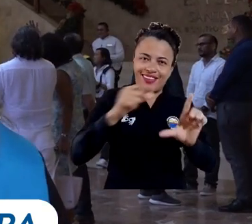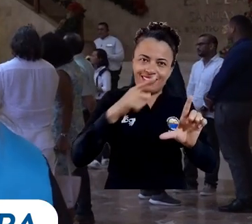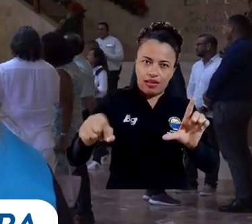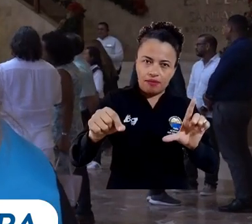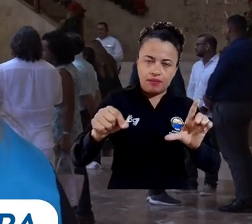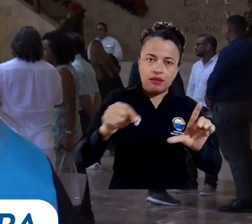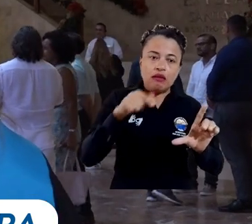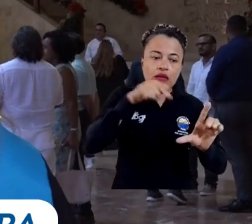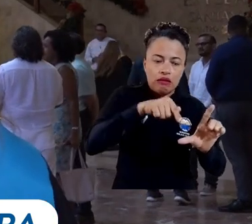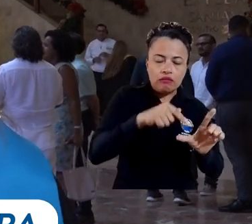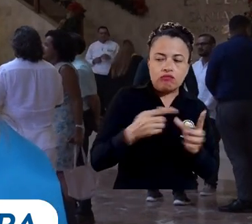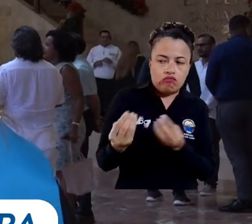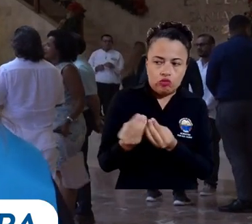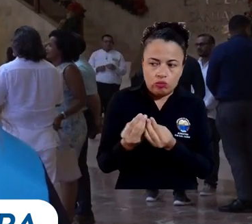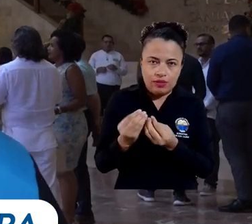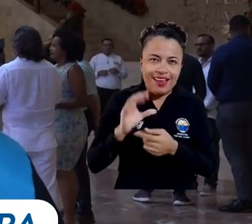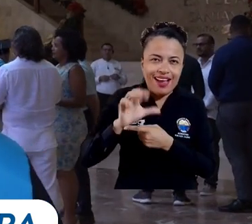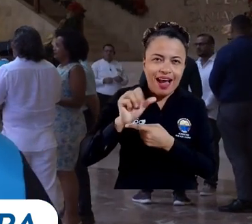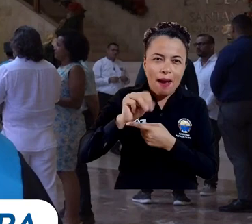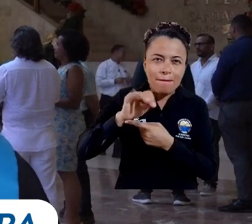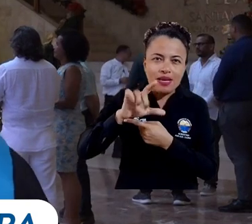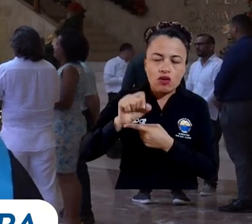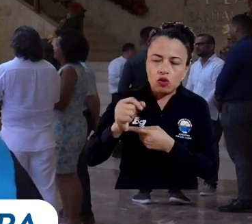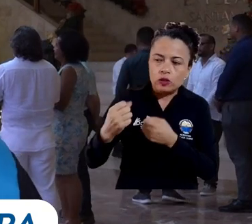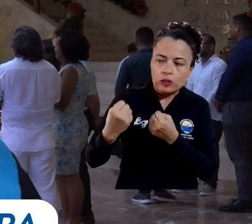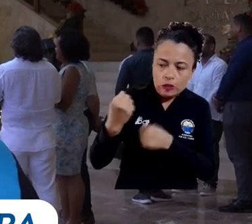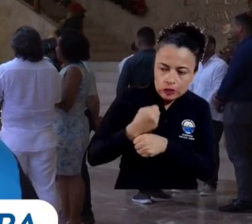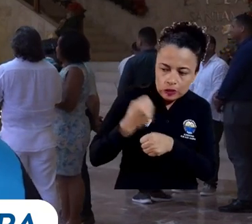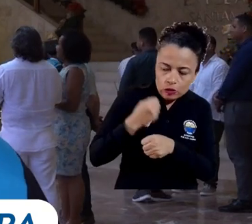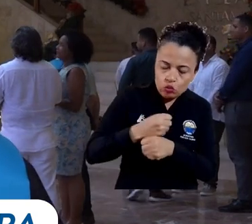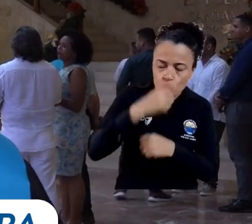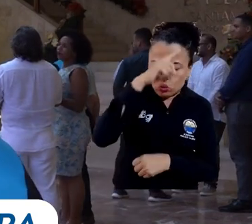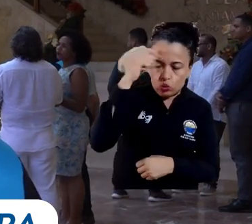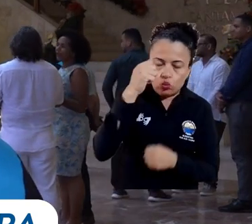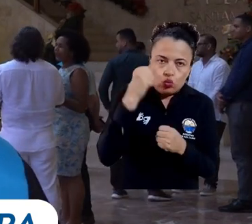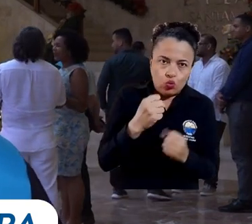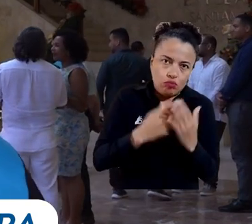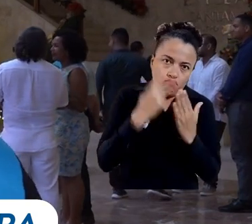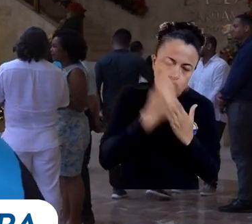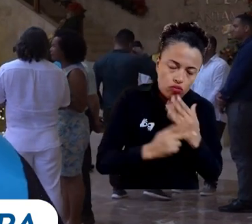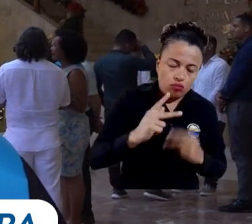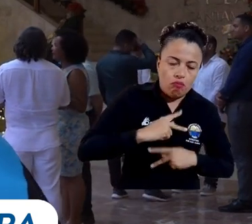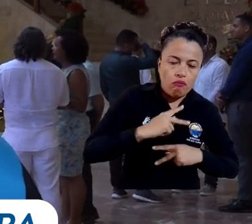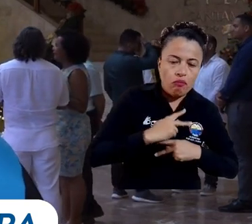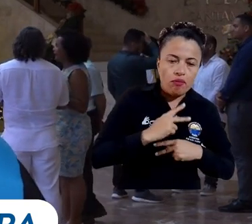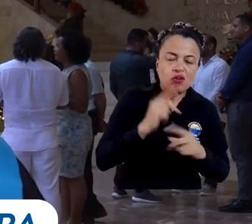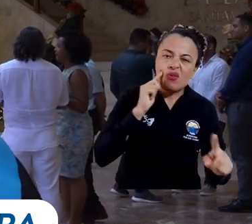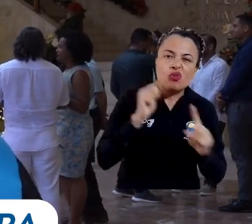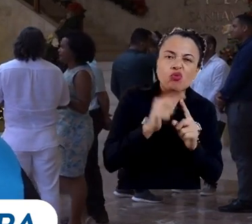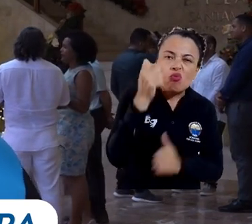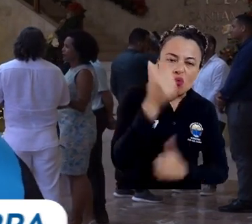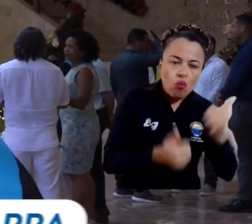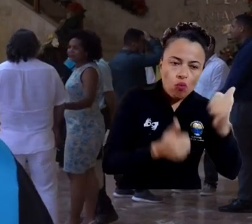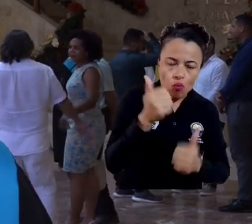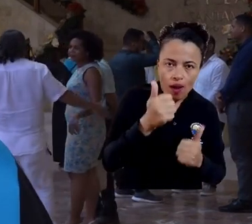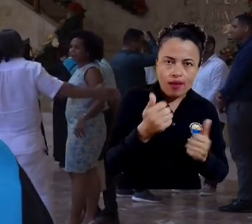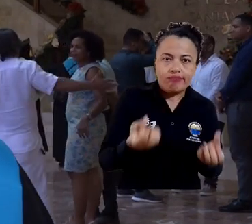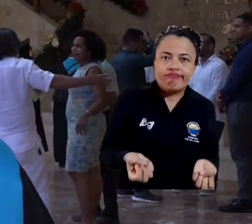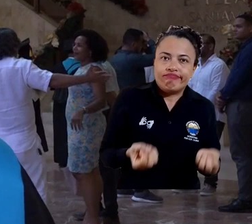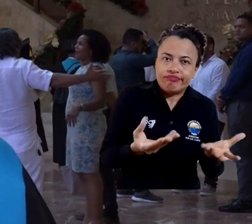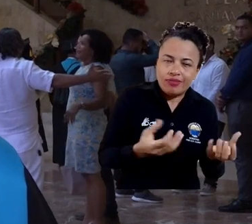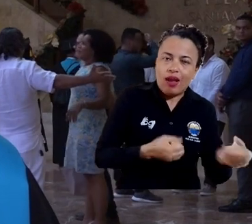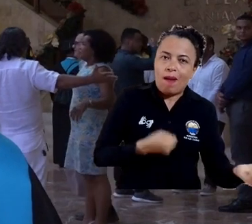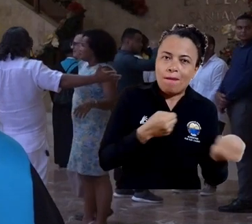extensión virtual, una extensión digital. Junto con mi compañero Camilo hemos trabajado muy duro en este proyecto que busca